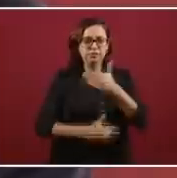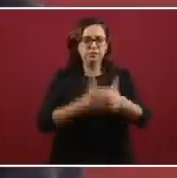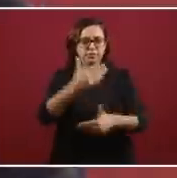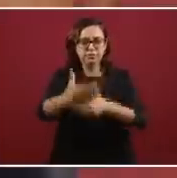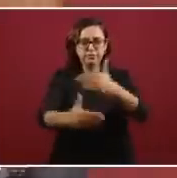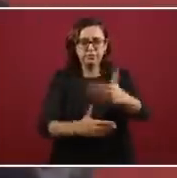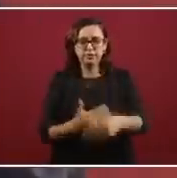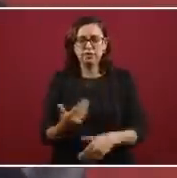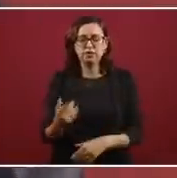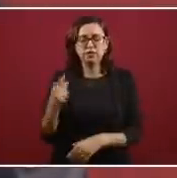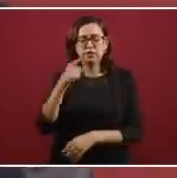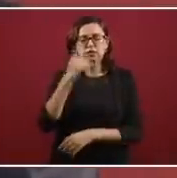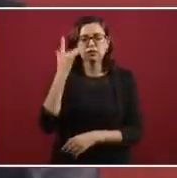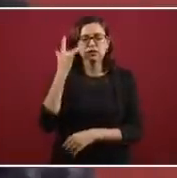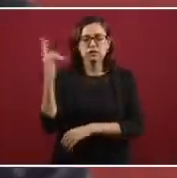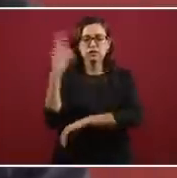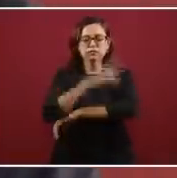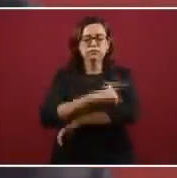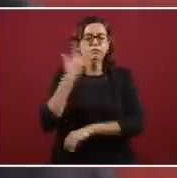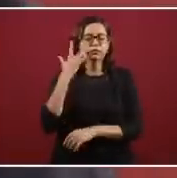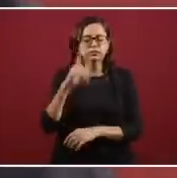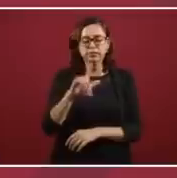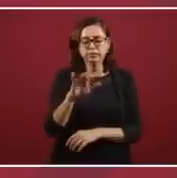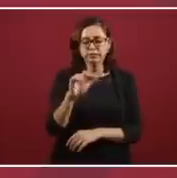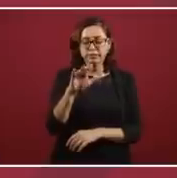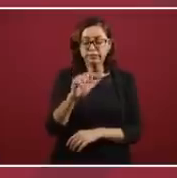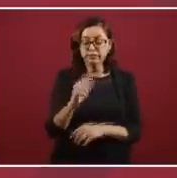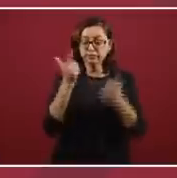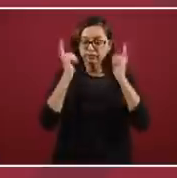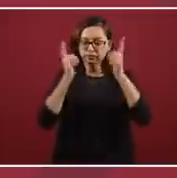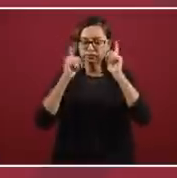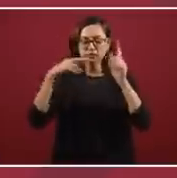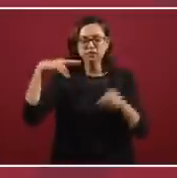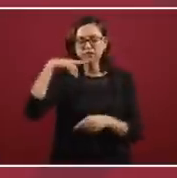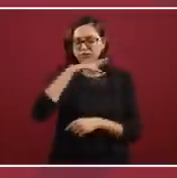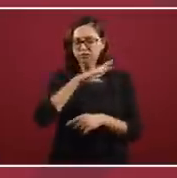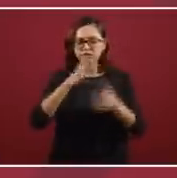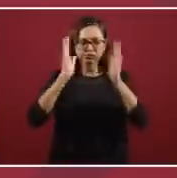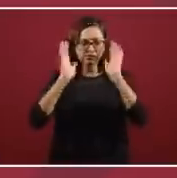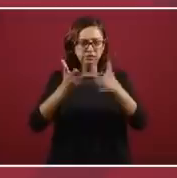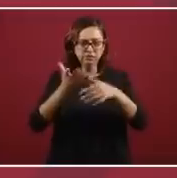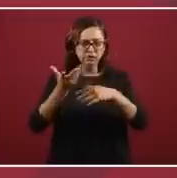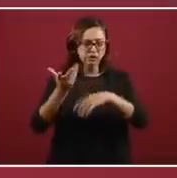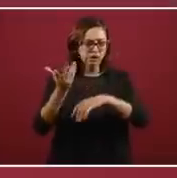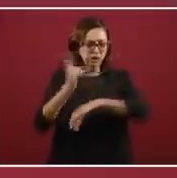del aeropuerto de Santa Lucía, yo espero que pronto ya se